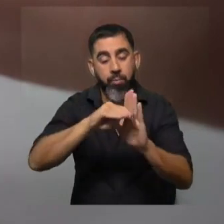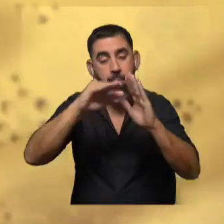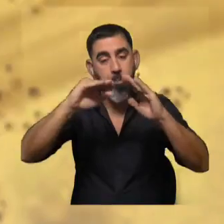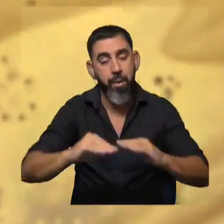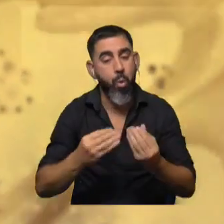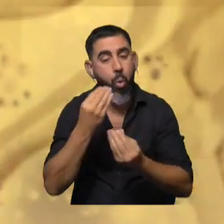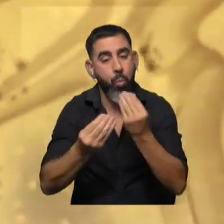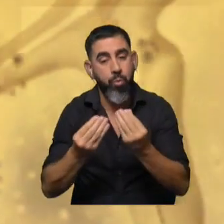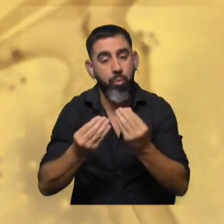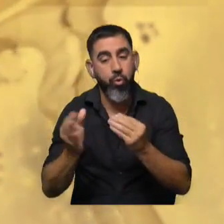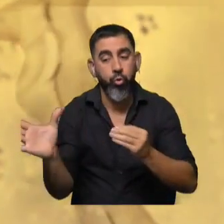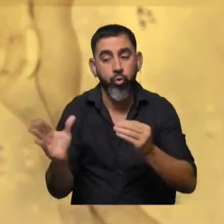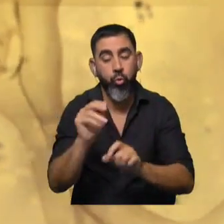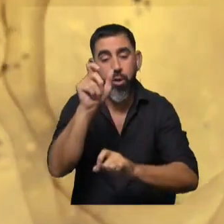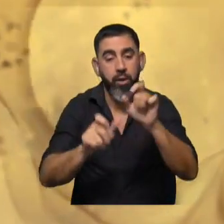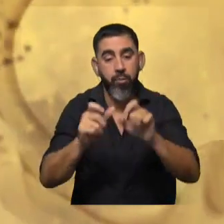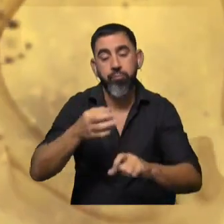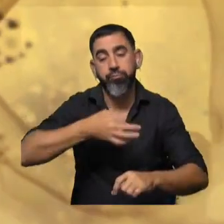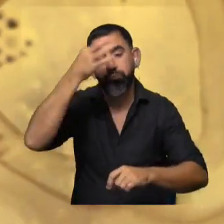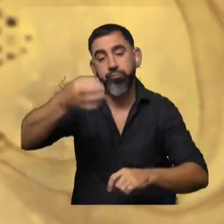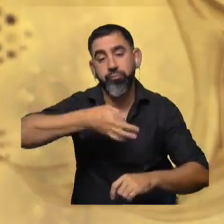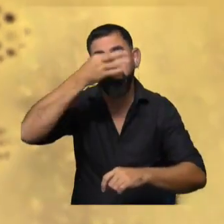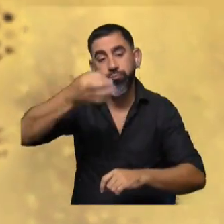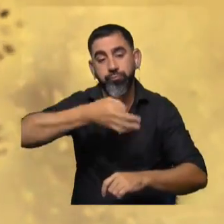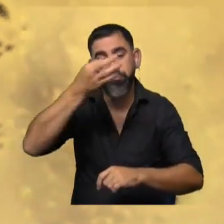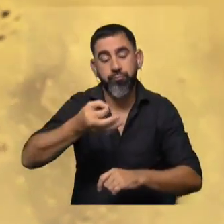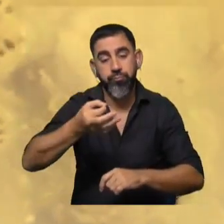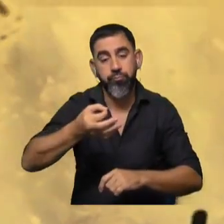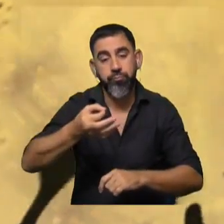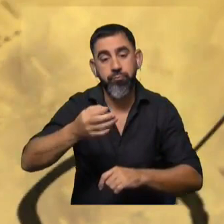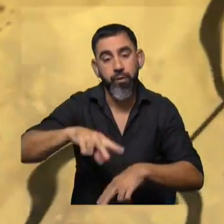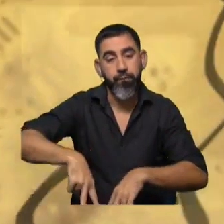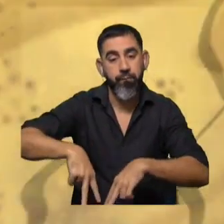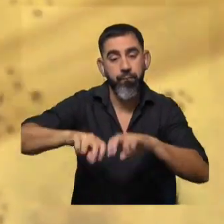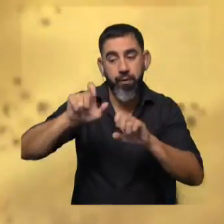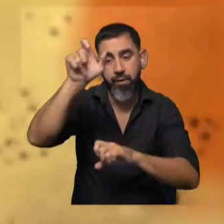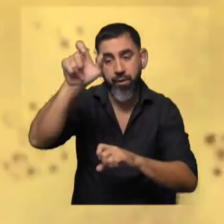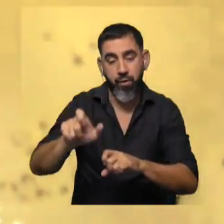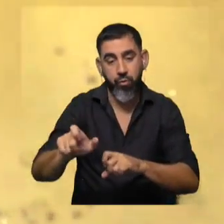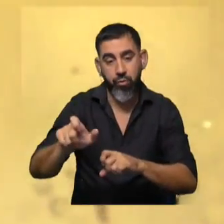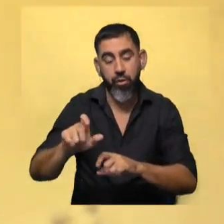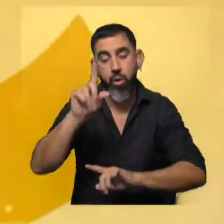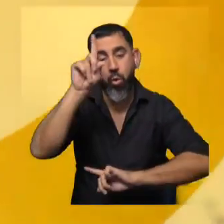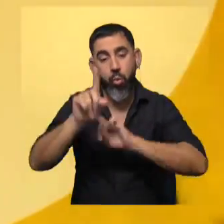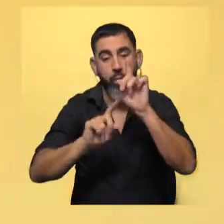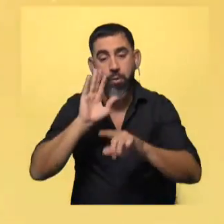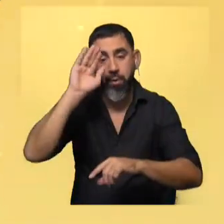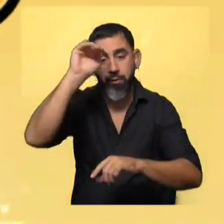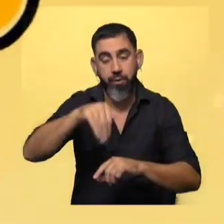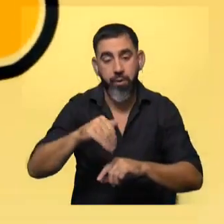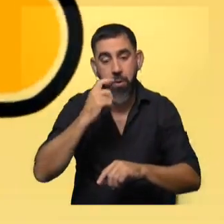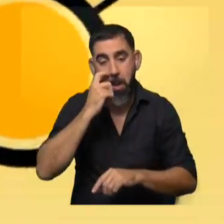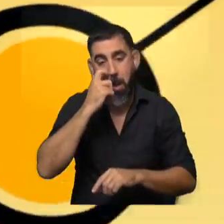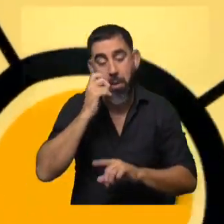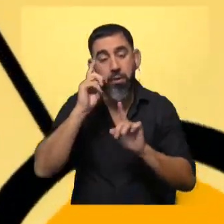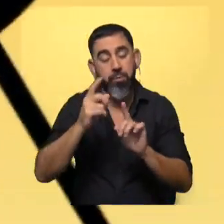mitigación. Todas las personas que expondrán en la actividad son investigadores e investigadoras de la Universidad de la República